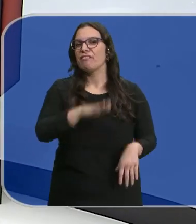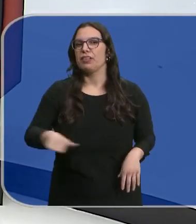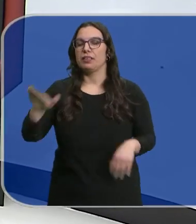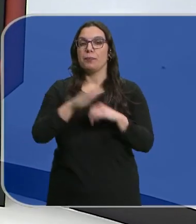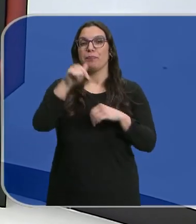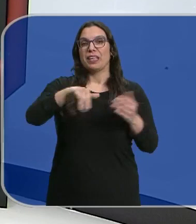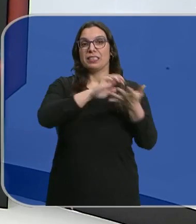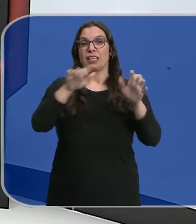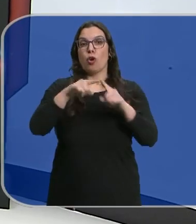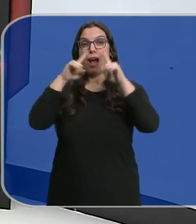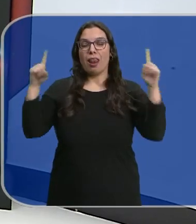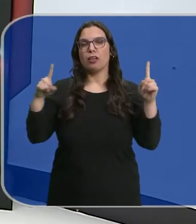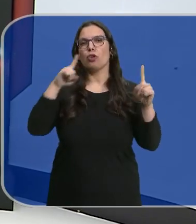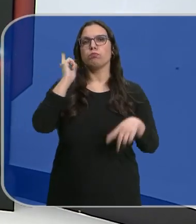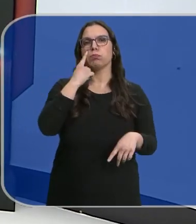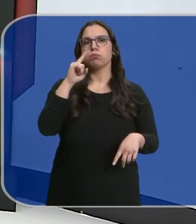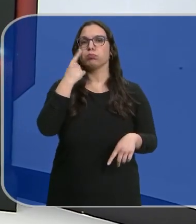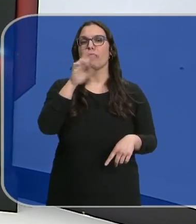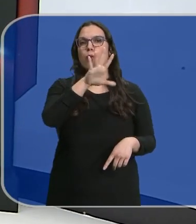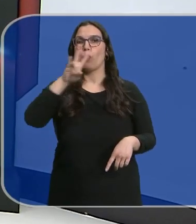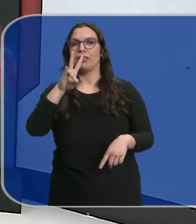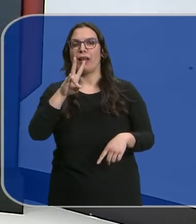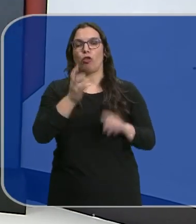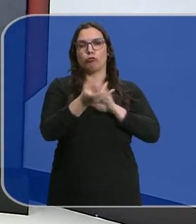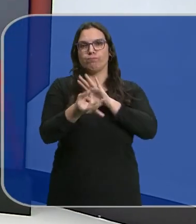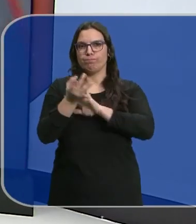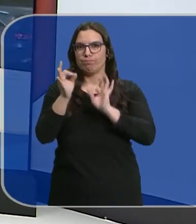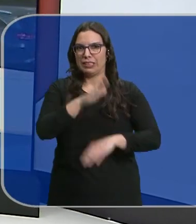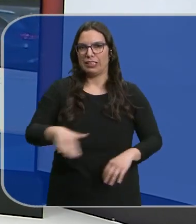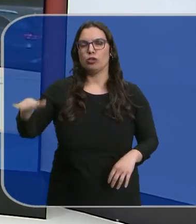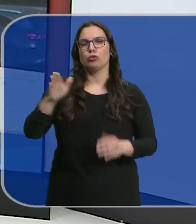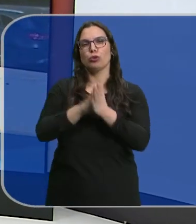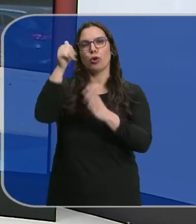En Castilla y León cada año se diagnostican 52 casos. José Ángel de Caso.